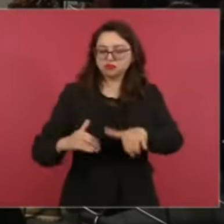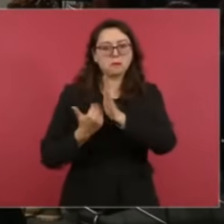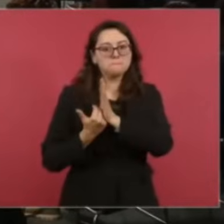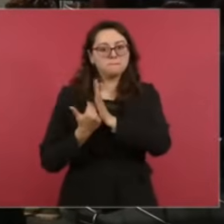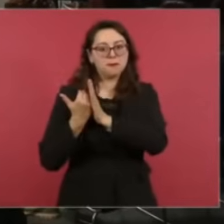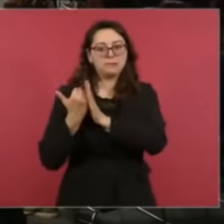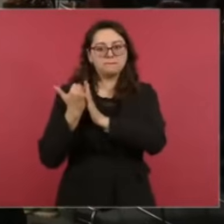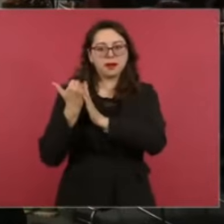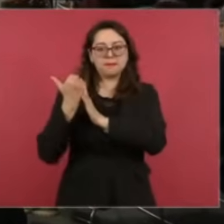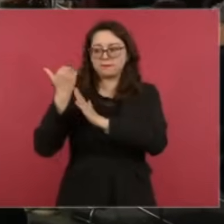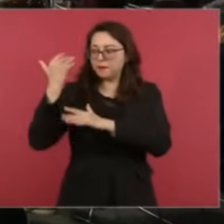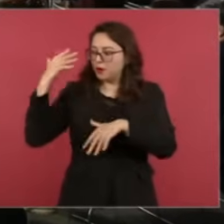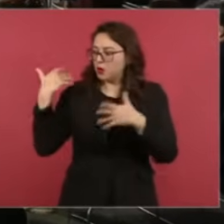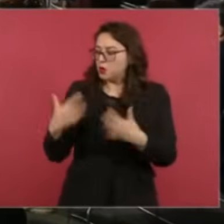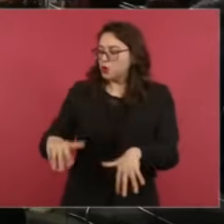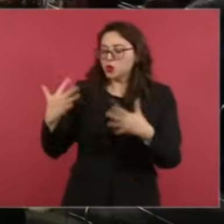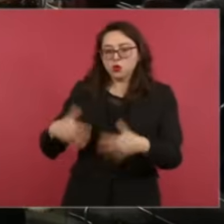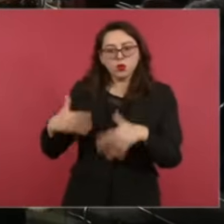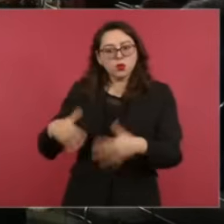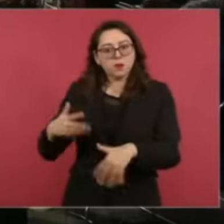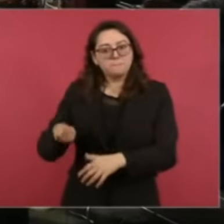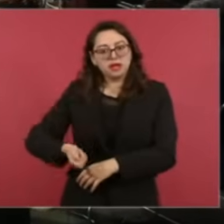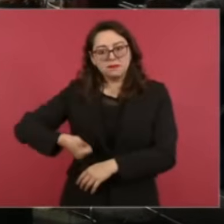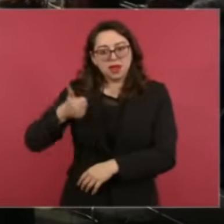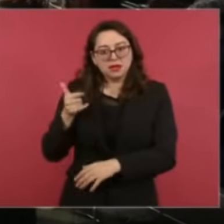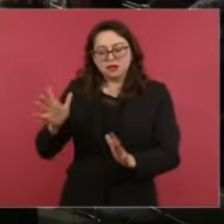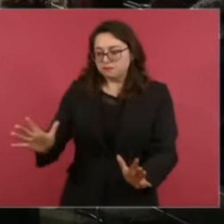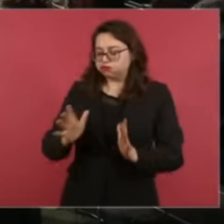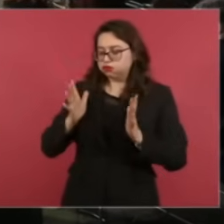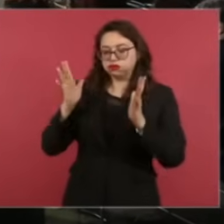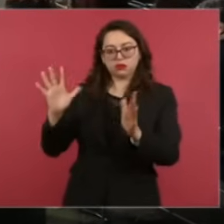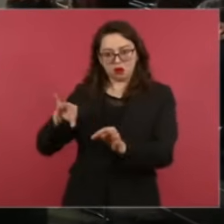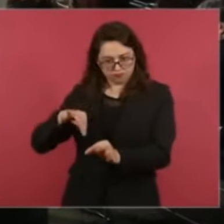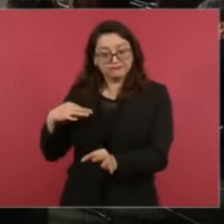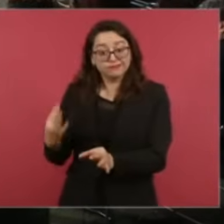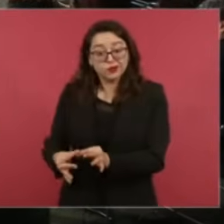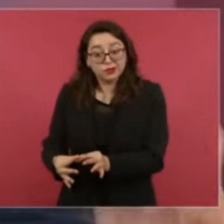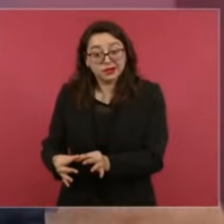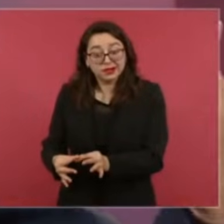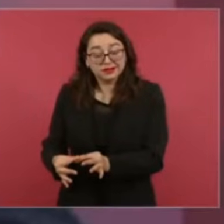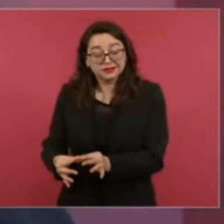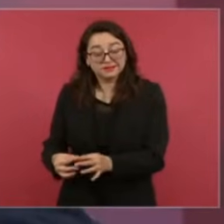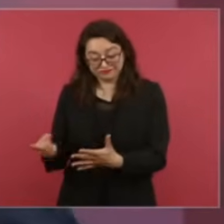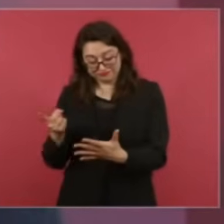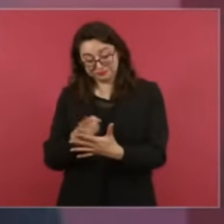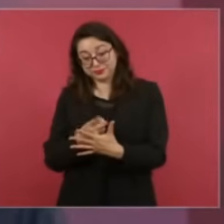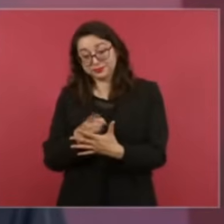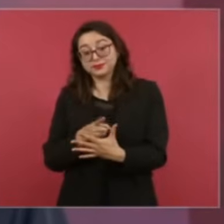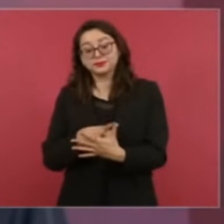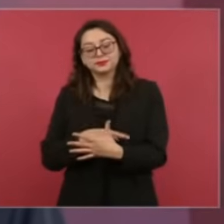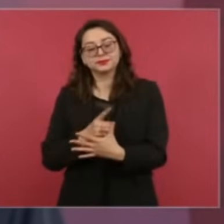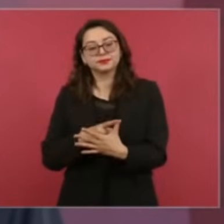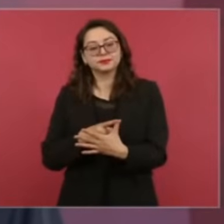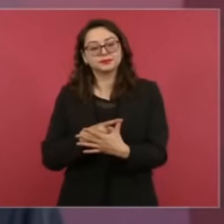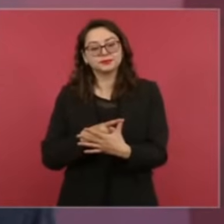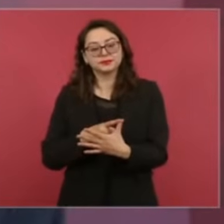como no se veía en México en 40 años. ¿En qué hemos cumplido? en